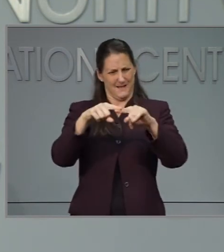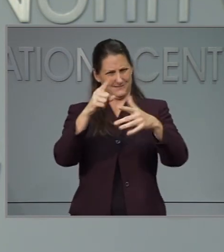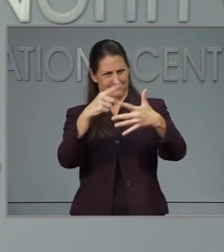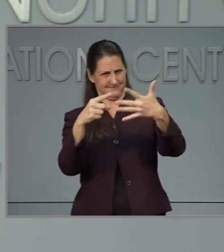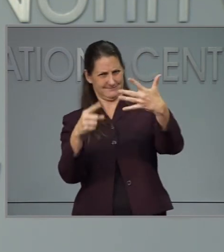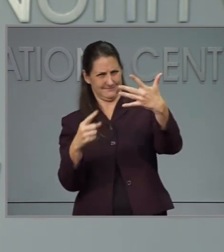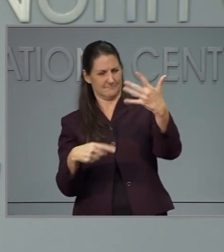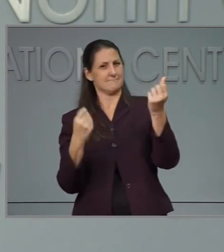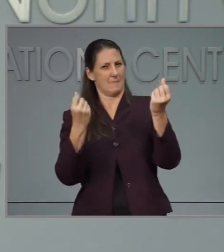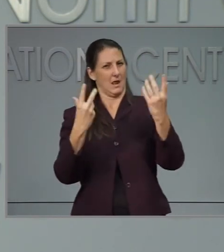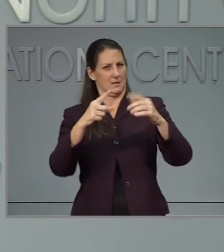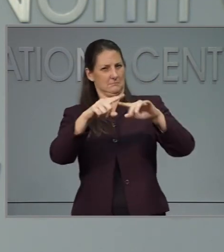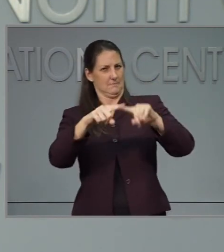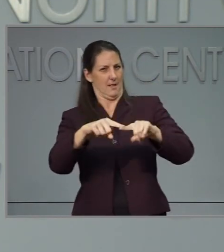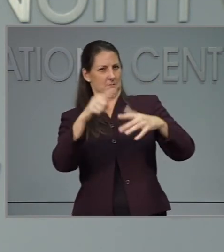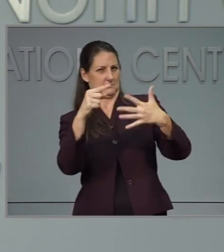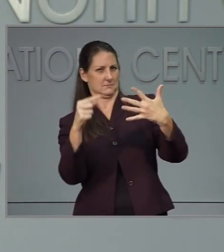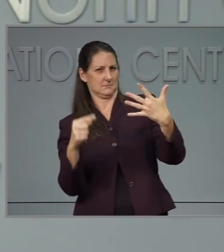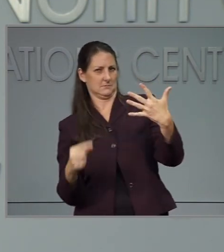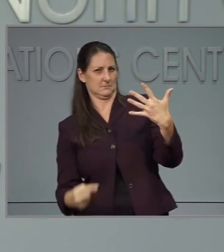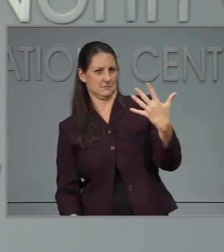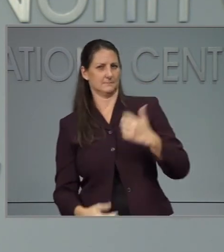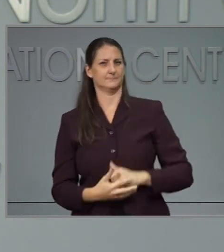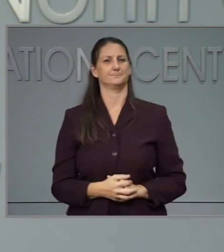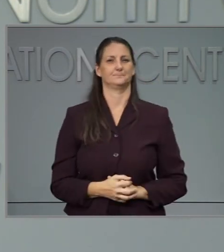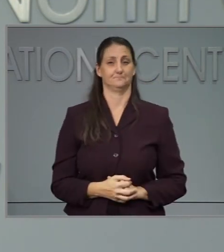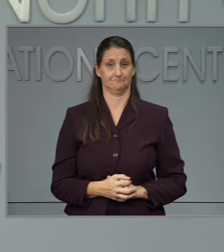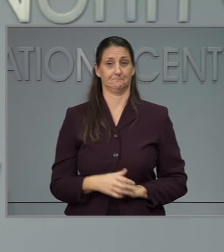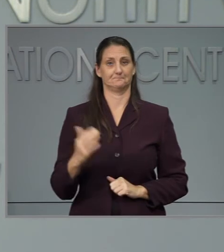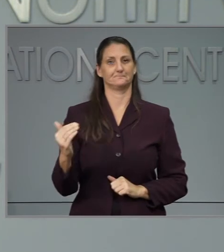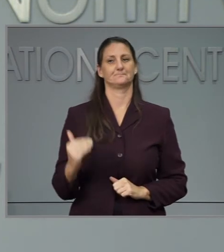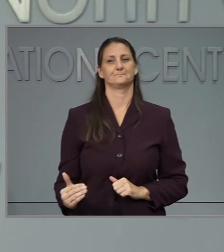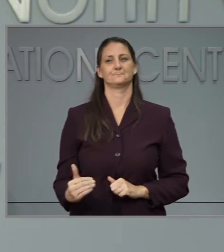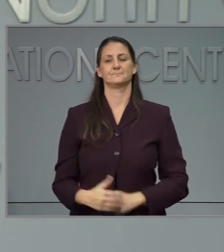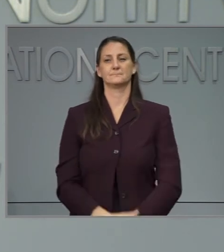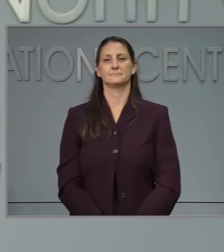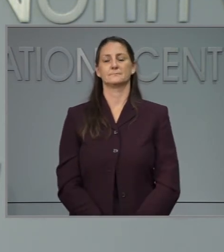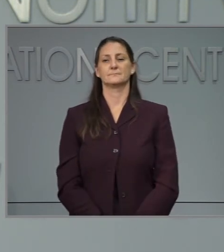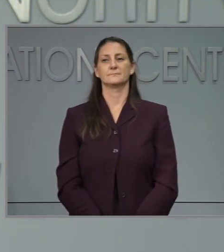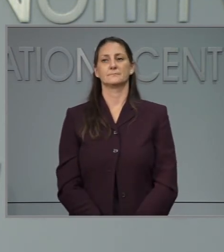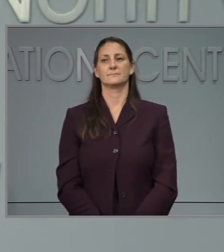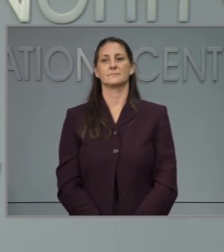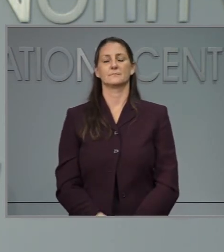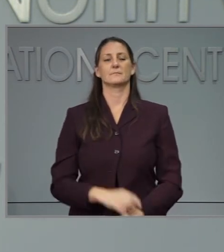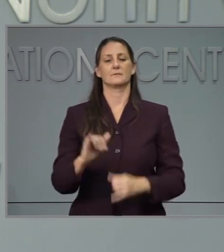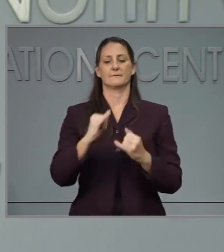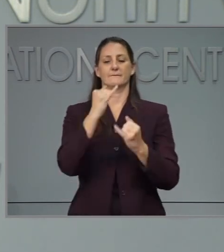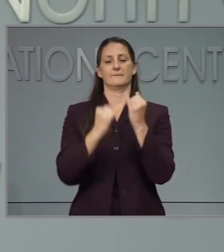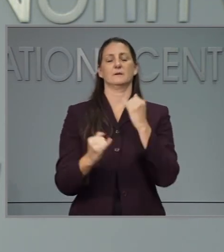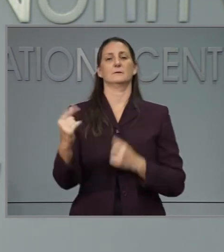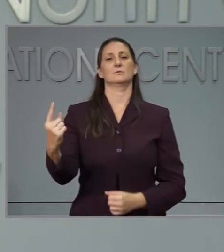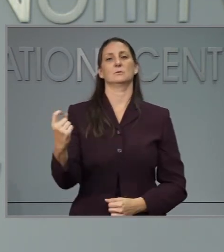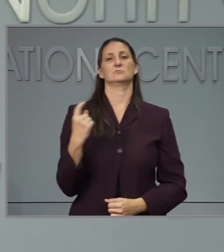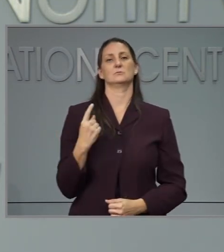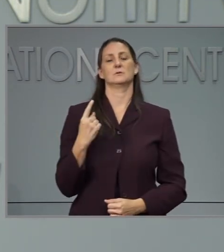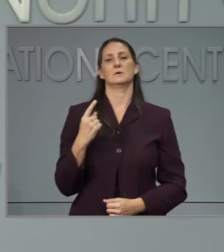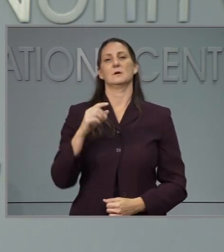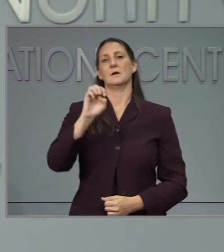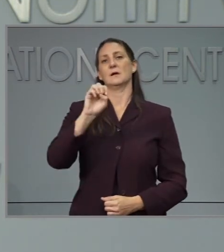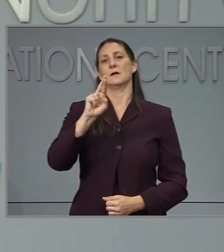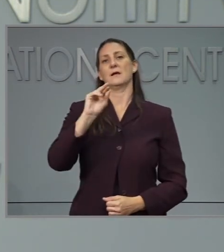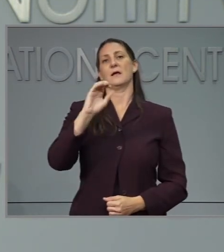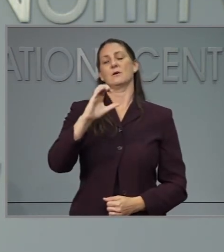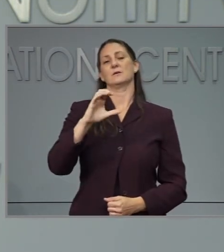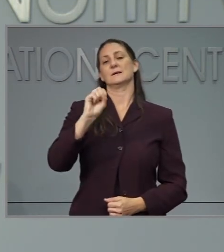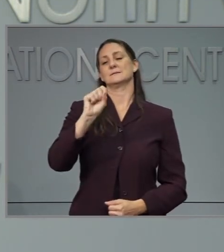las circunstancias específicas. Siguiente pregunta, por favor. La final. Eric